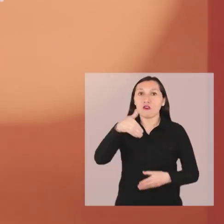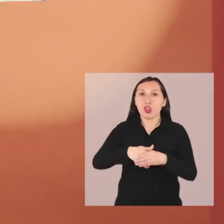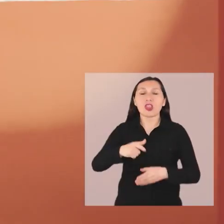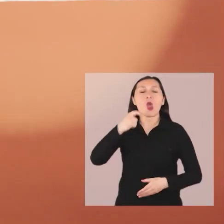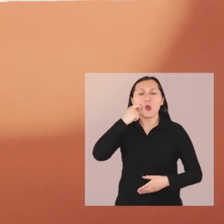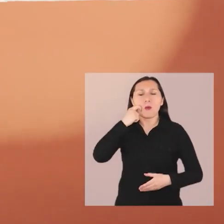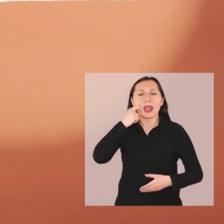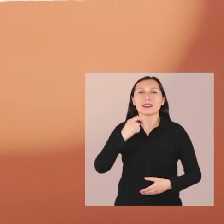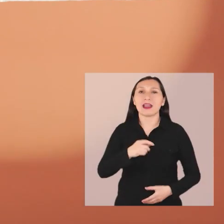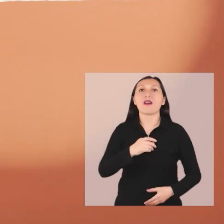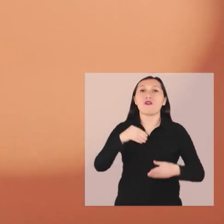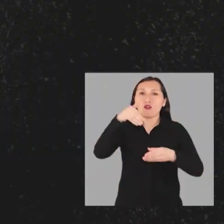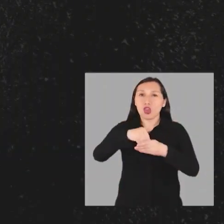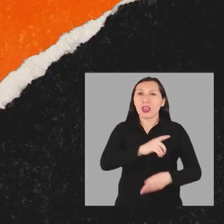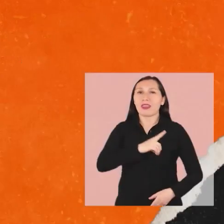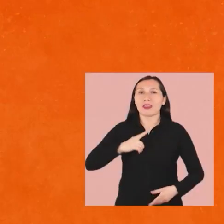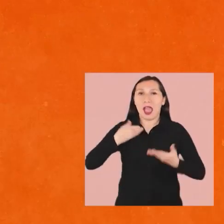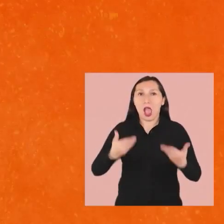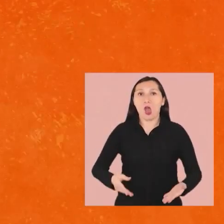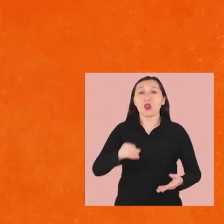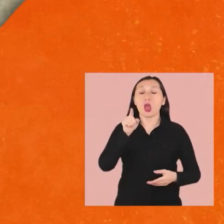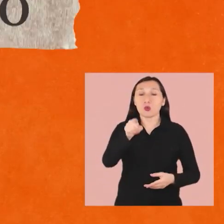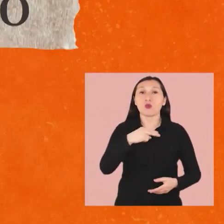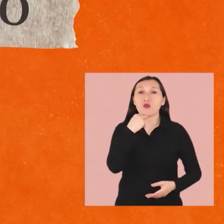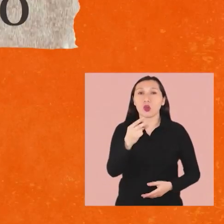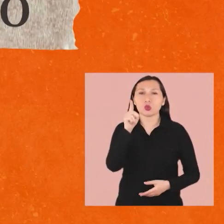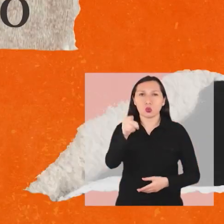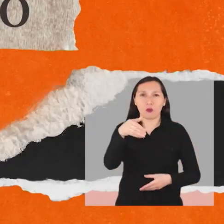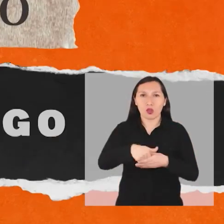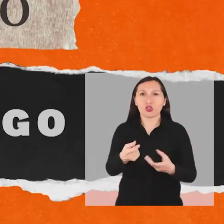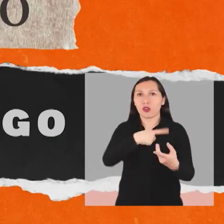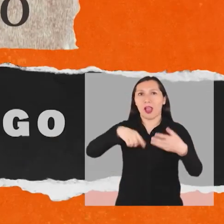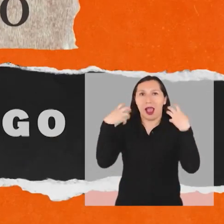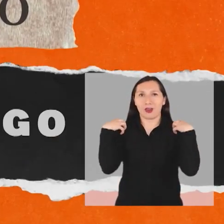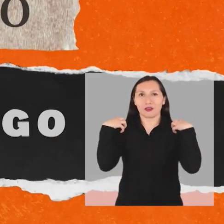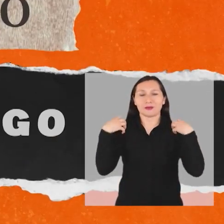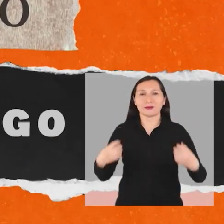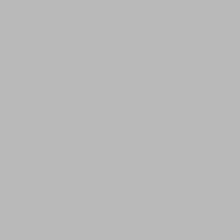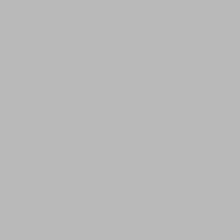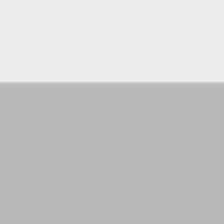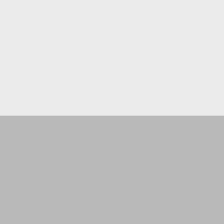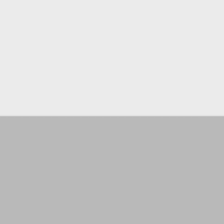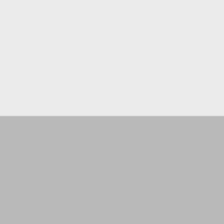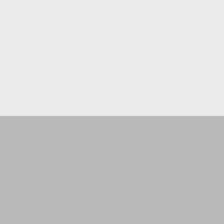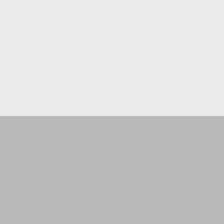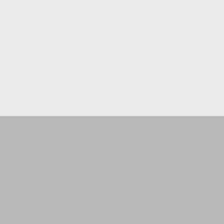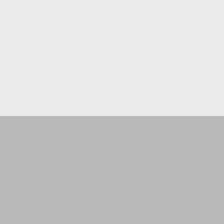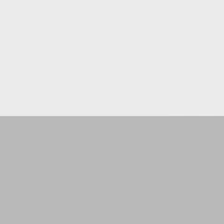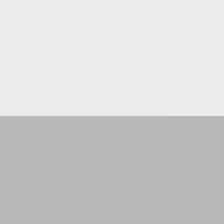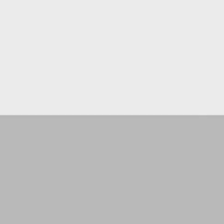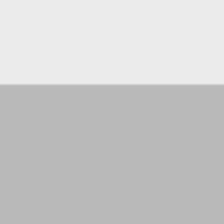voz. Voto humanista. Vota dignidad ahora. Tu voz, tu voto. Hagámonos cargo.